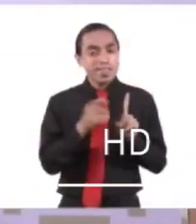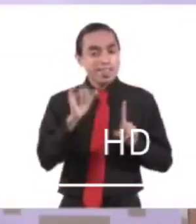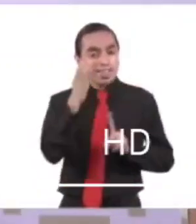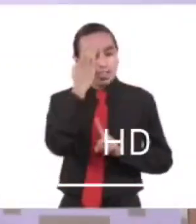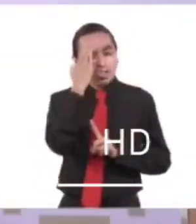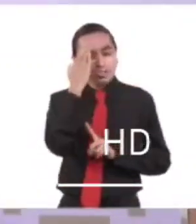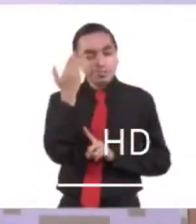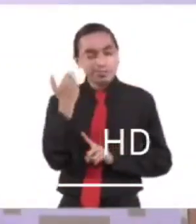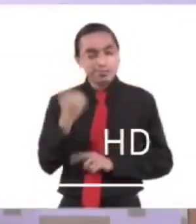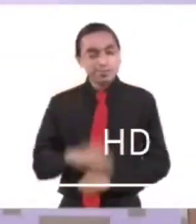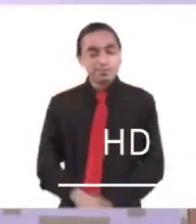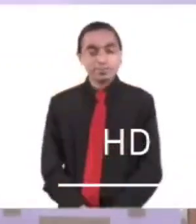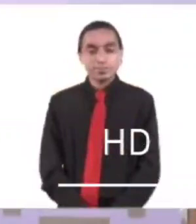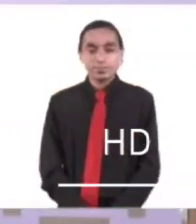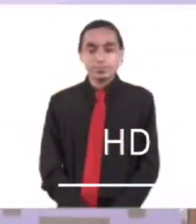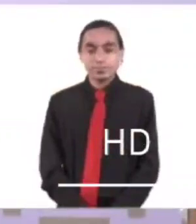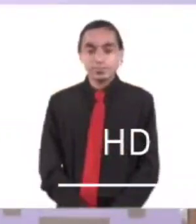es